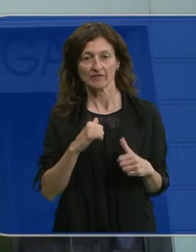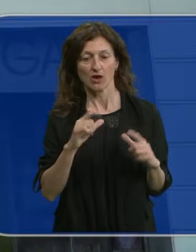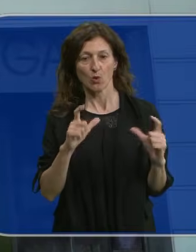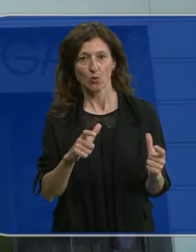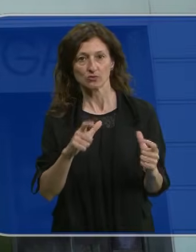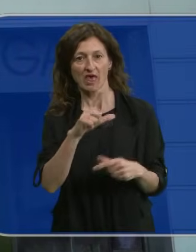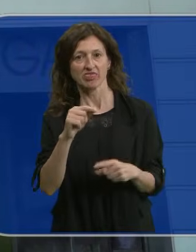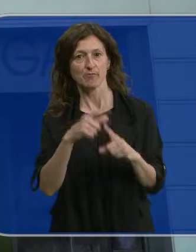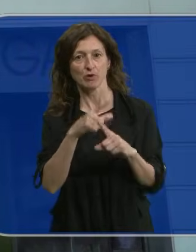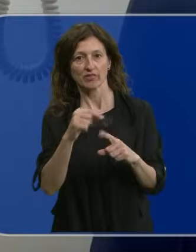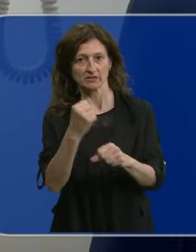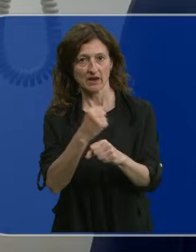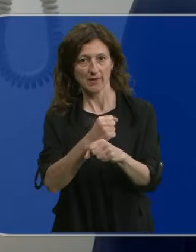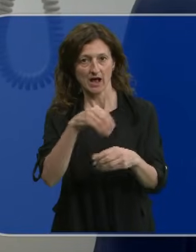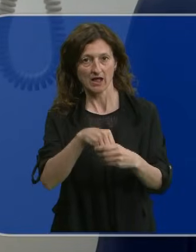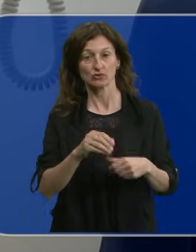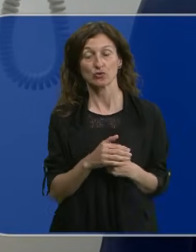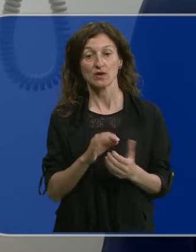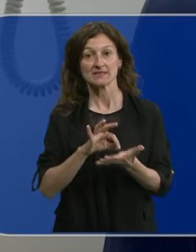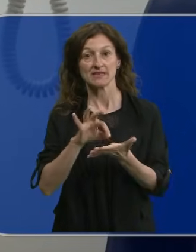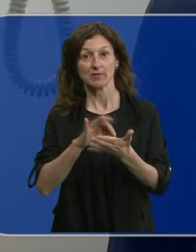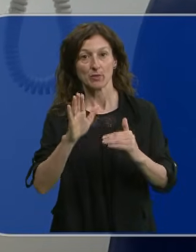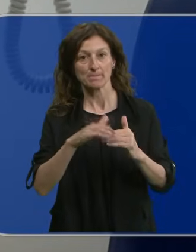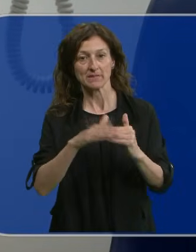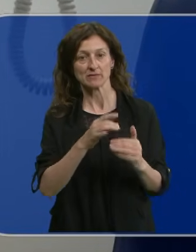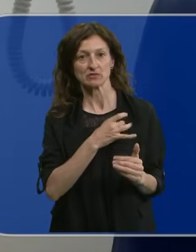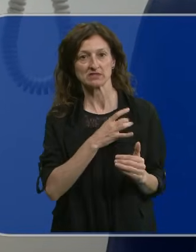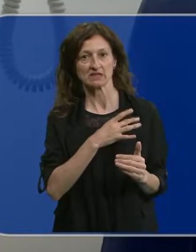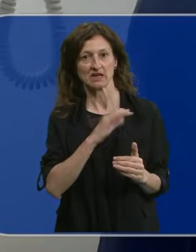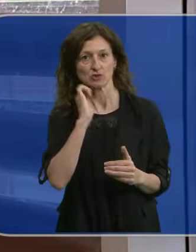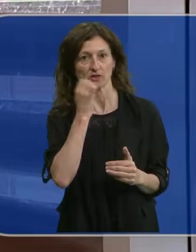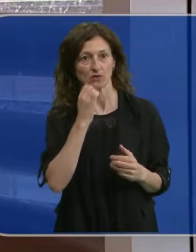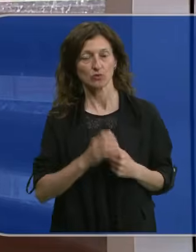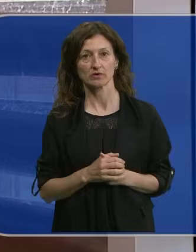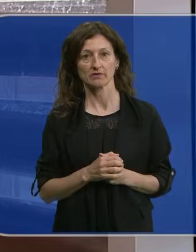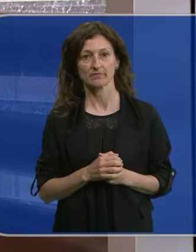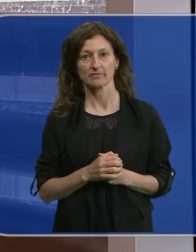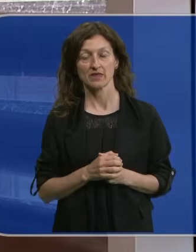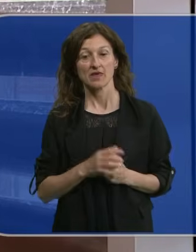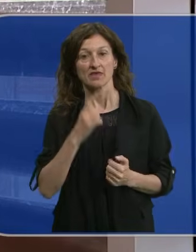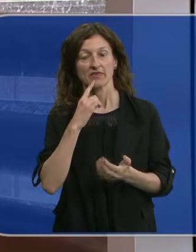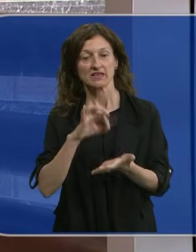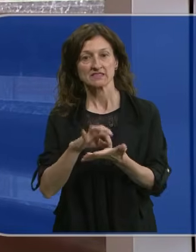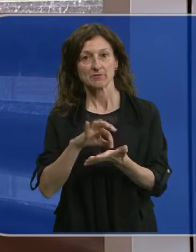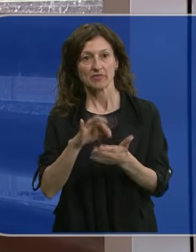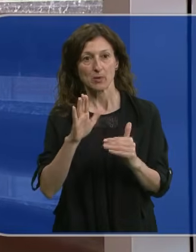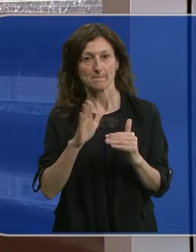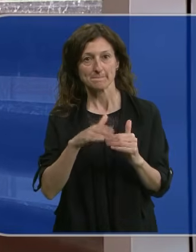mantiene el 100% de actividad, unos servicios mínimos que los sindicatos han recurrido. Nos parece que son servicios